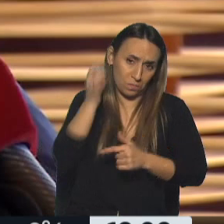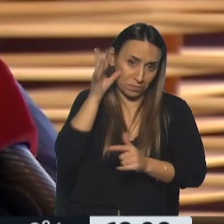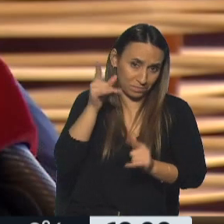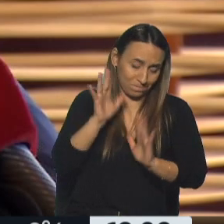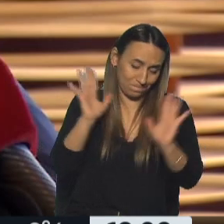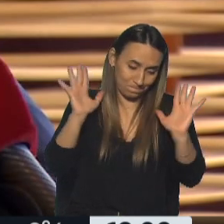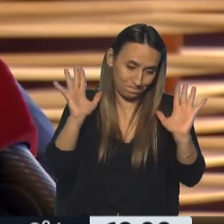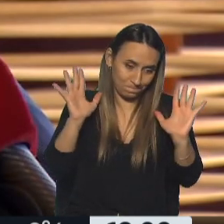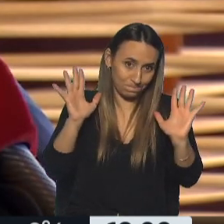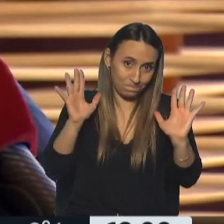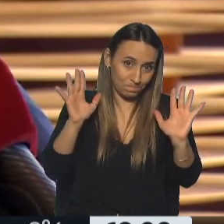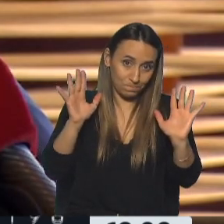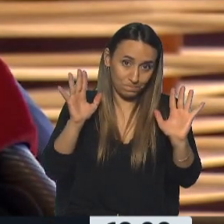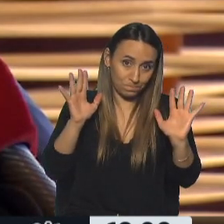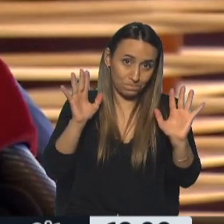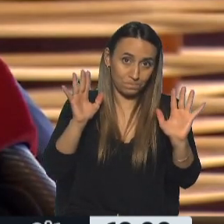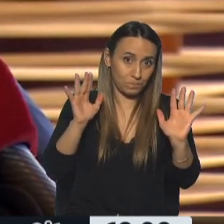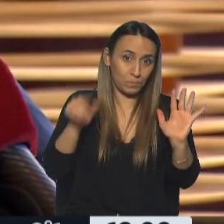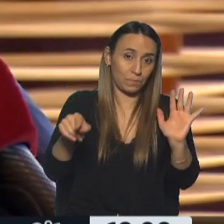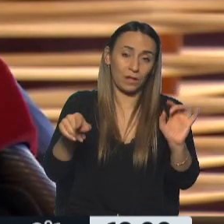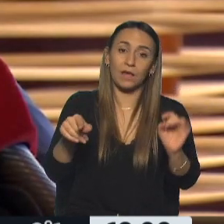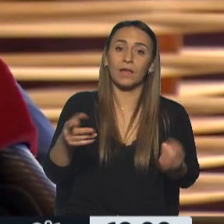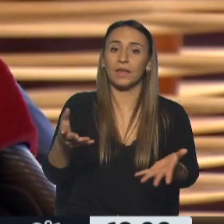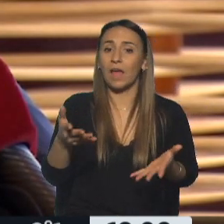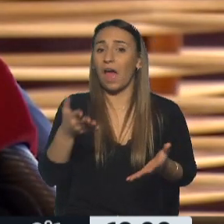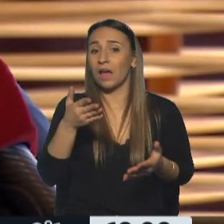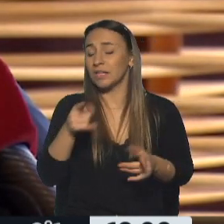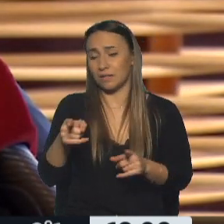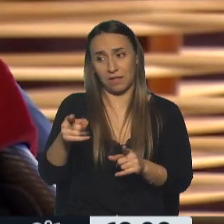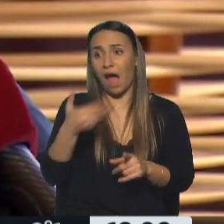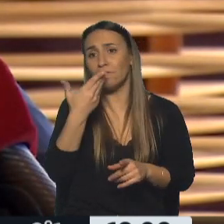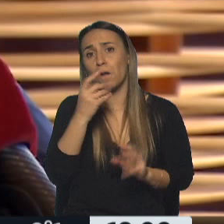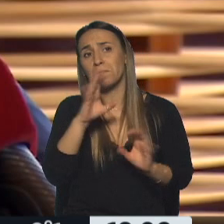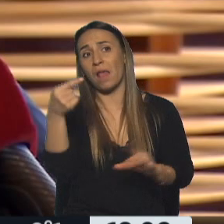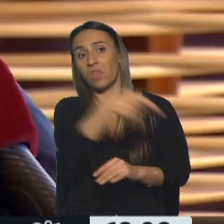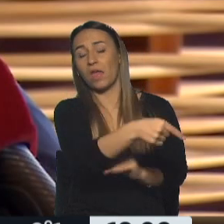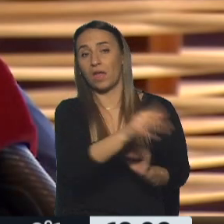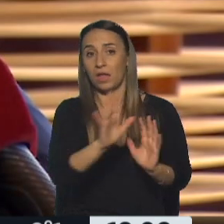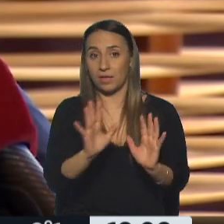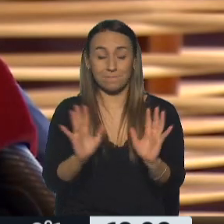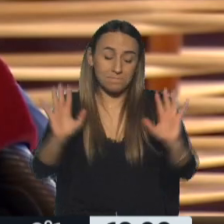es que no se hable mal de otro.